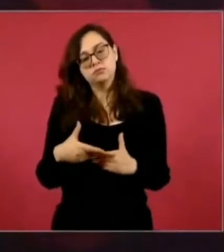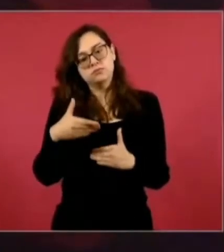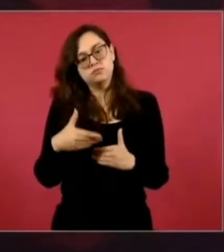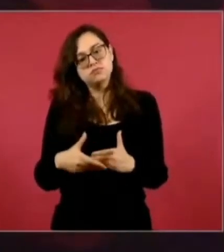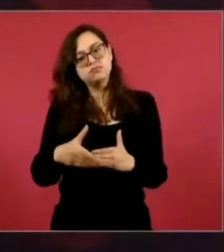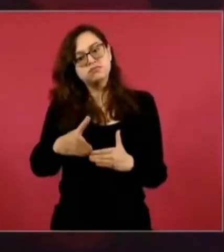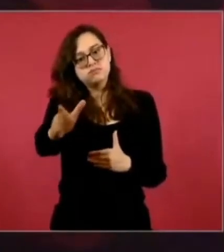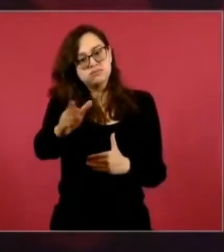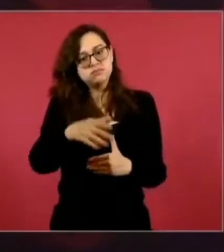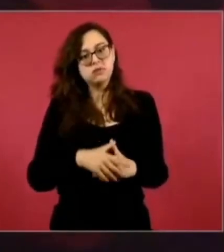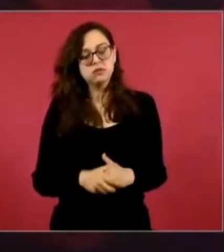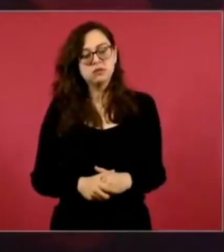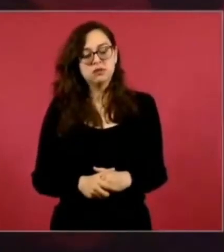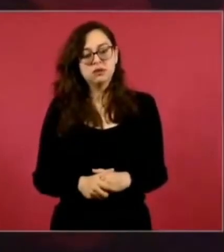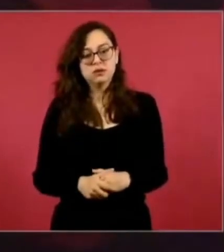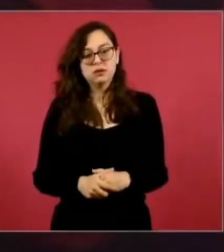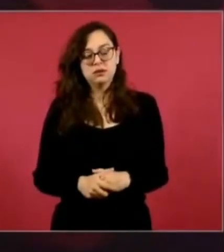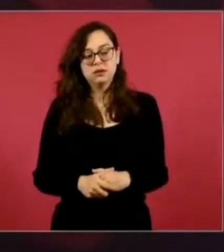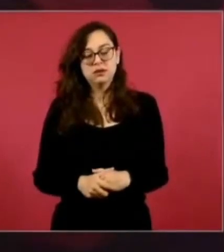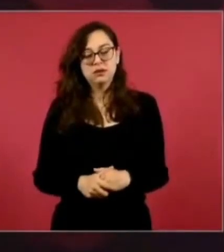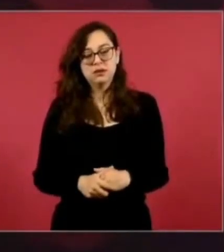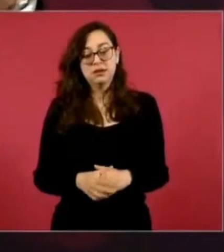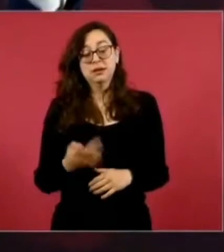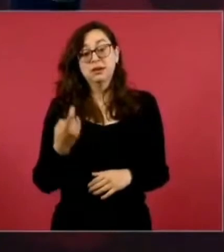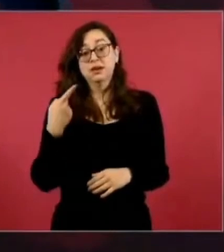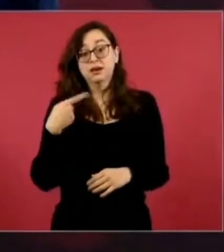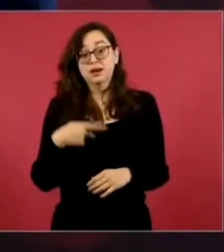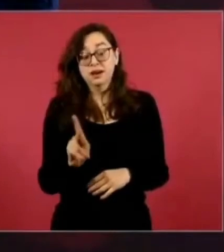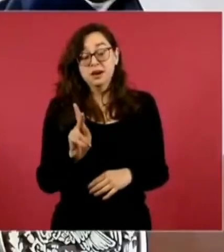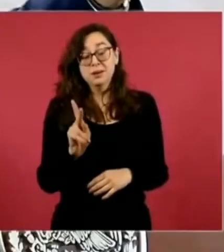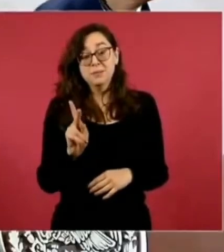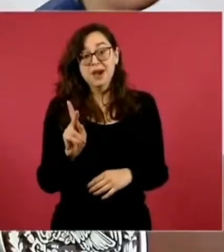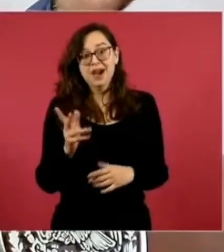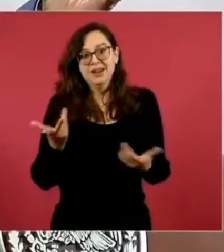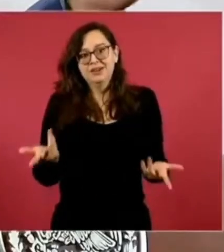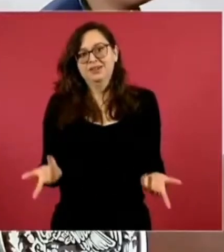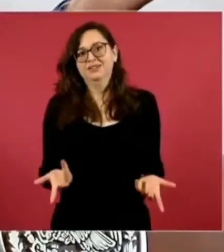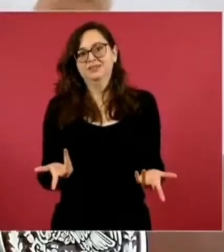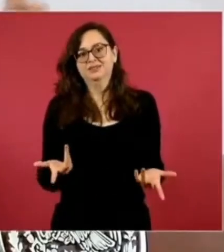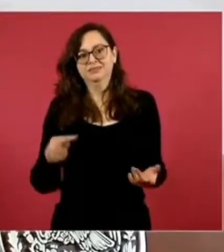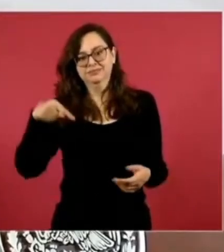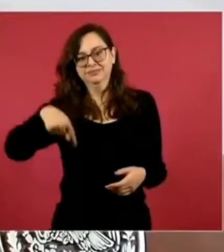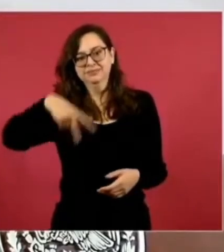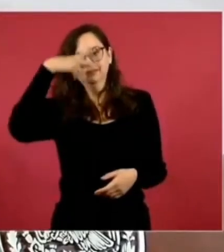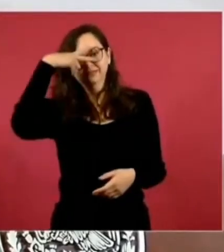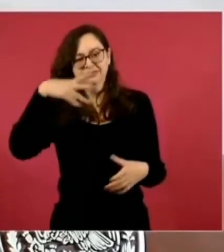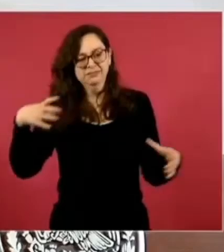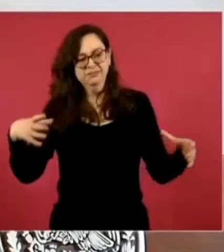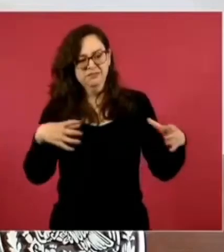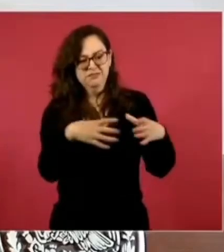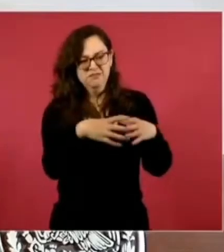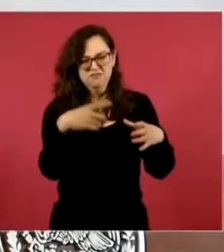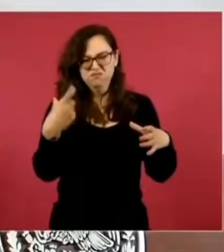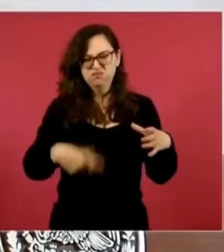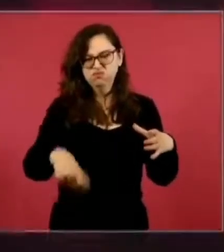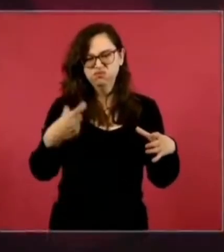Sin embargo, imagínense, los oligarcas mexicanos